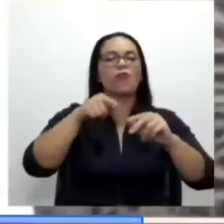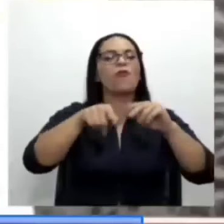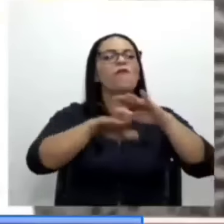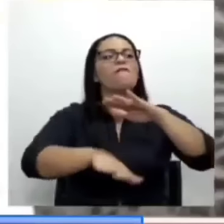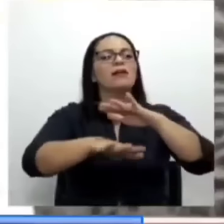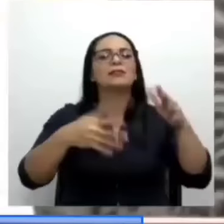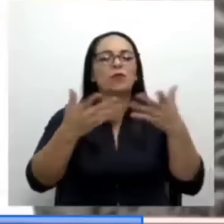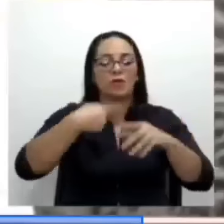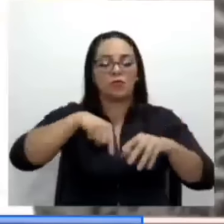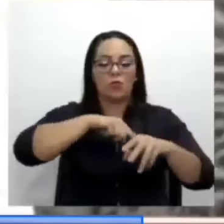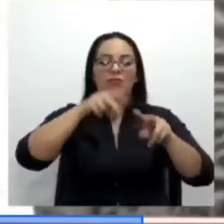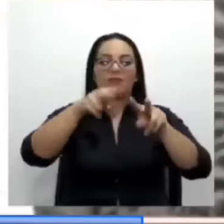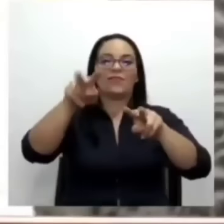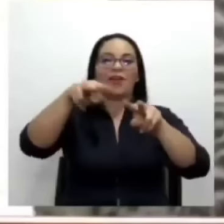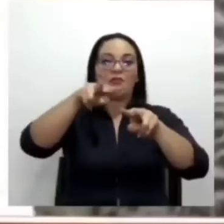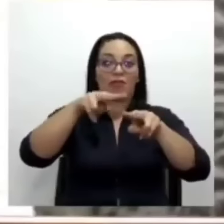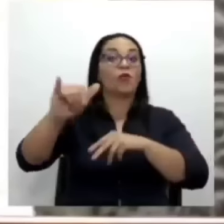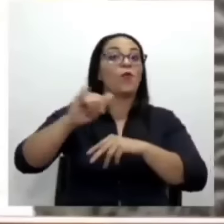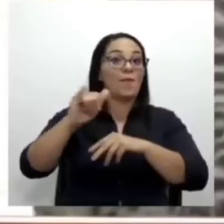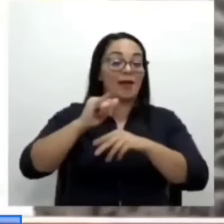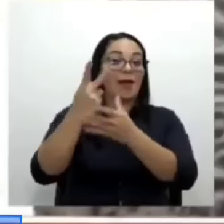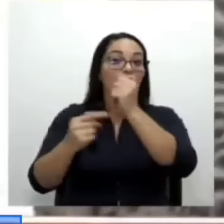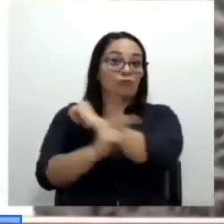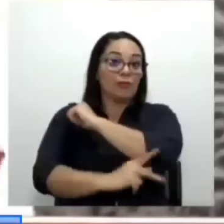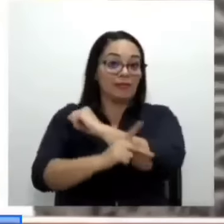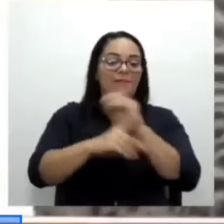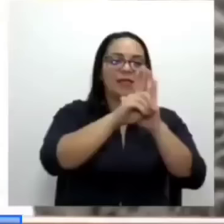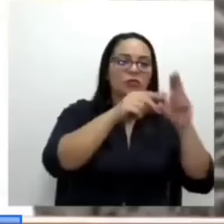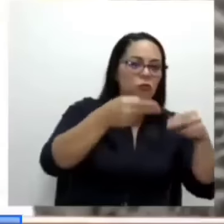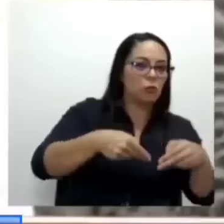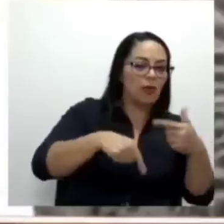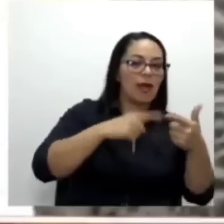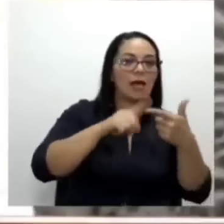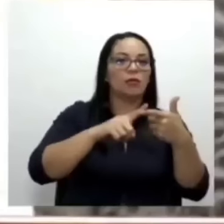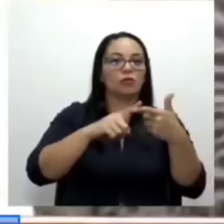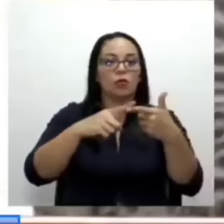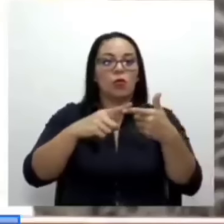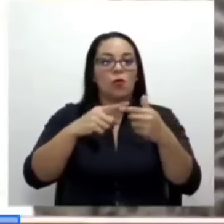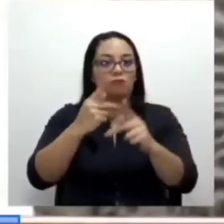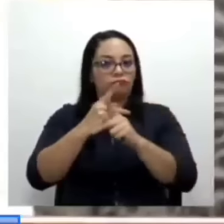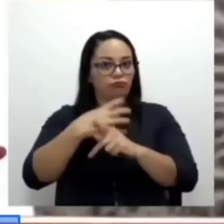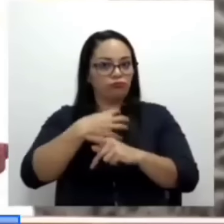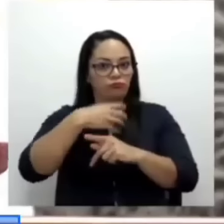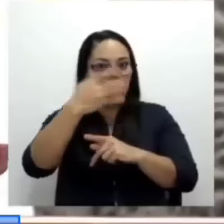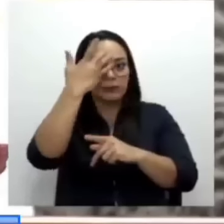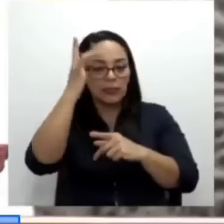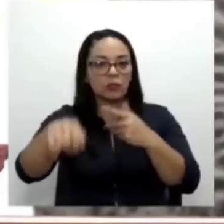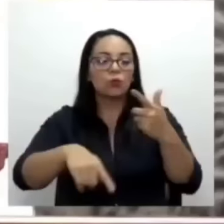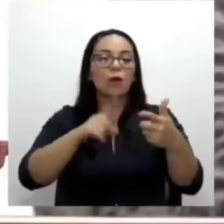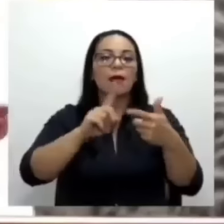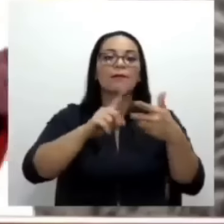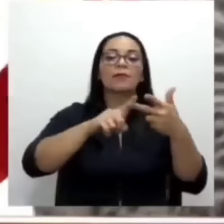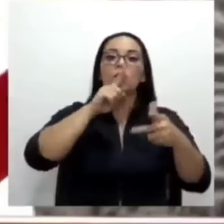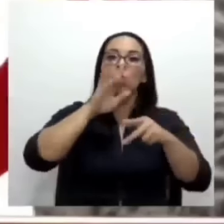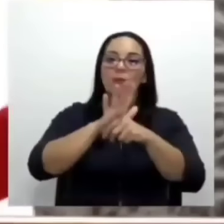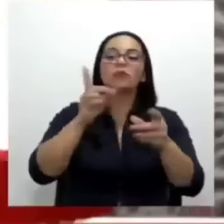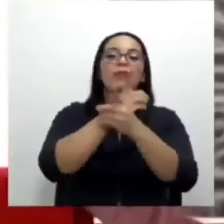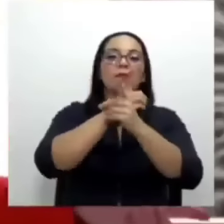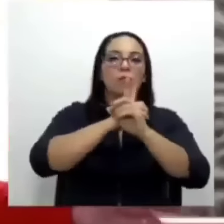nuestros valores compartidos respecto a derechos humanos, protección de la propiedad intelectual y un compromiso con la democracia. Y como dice